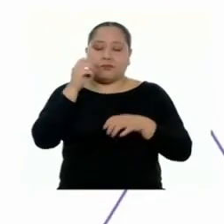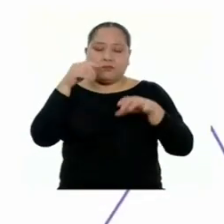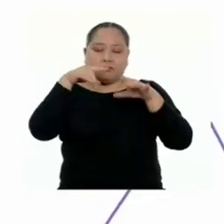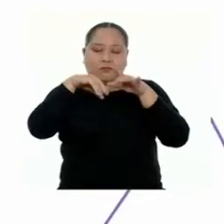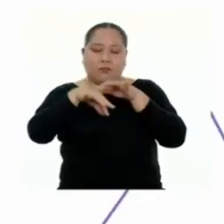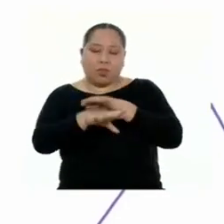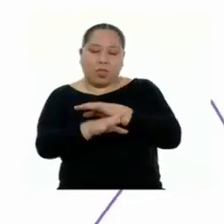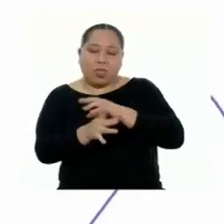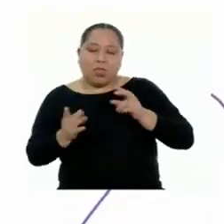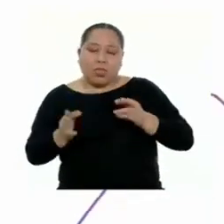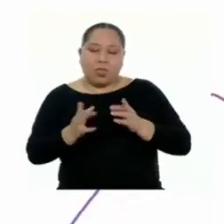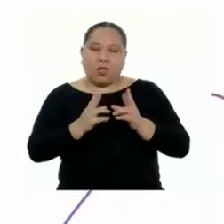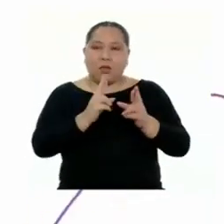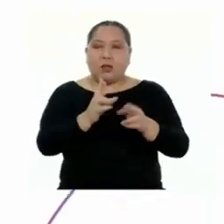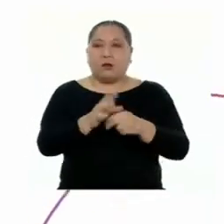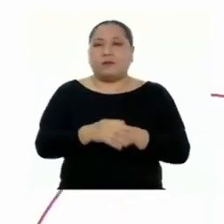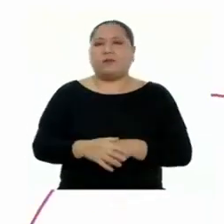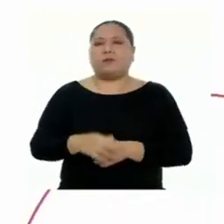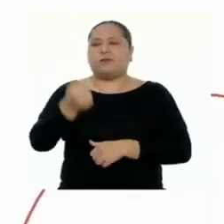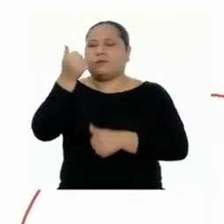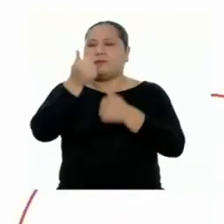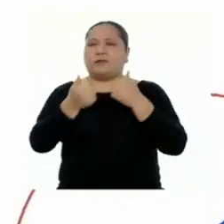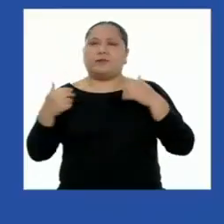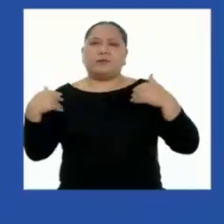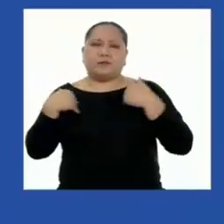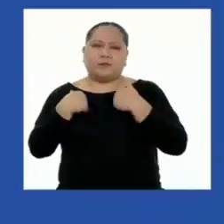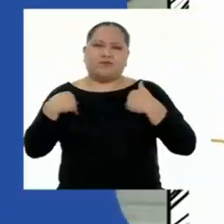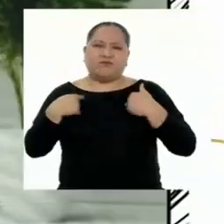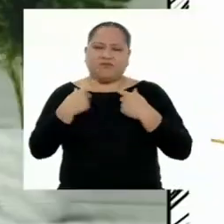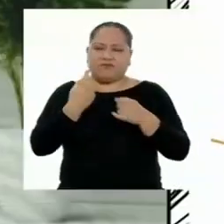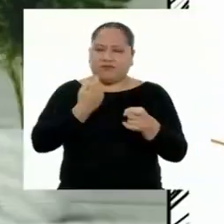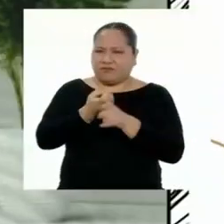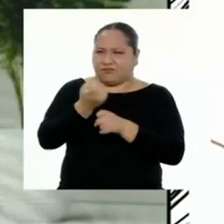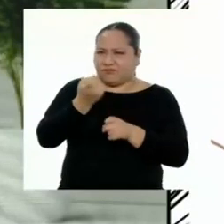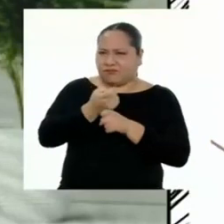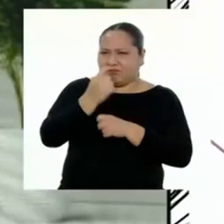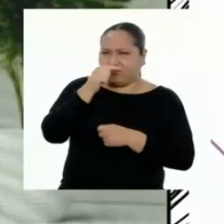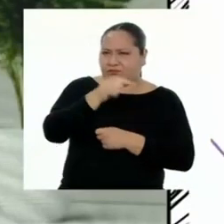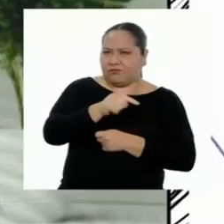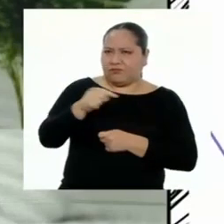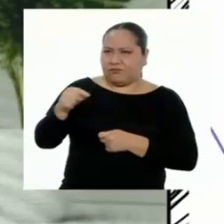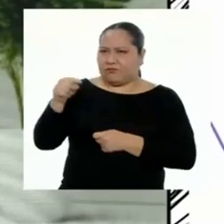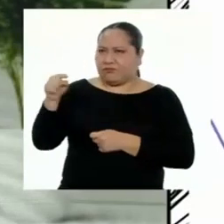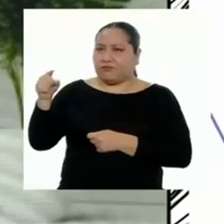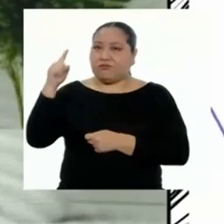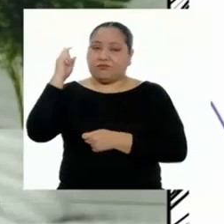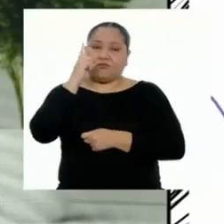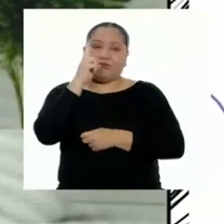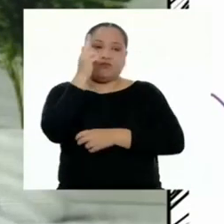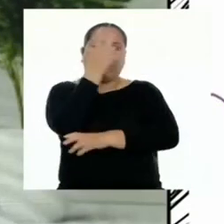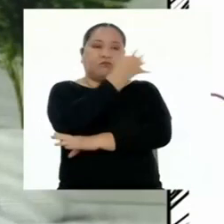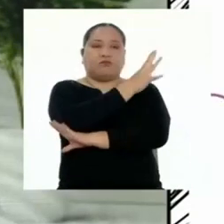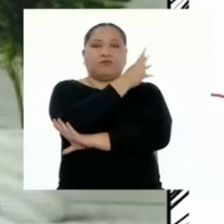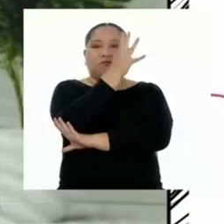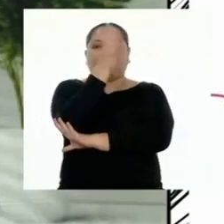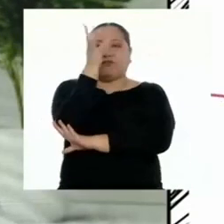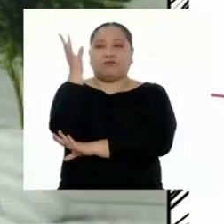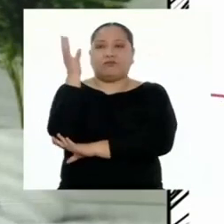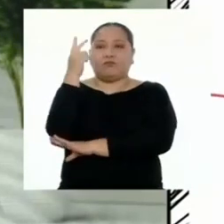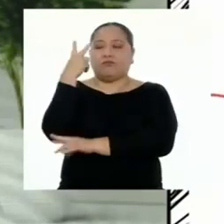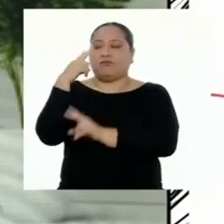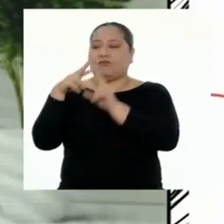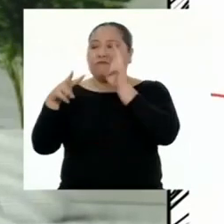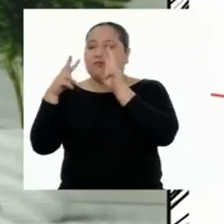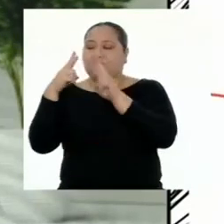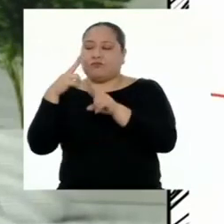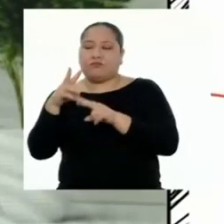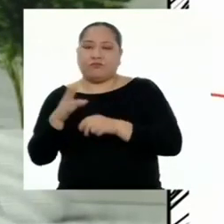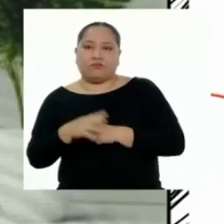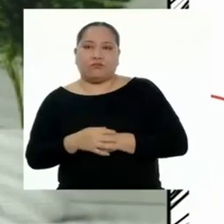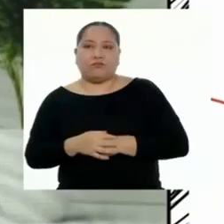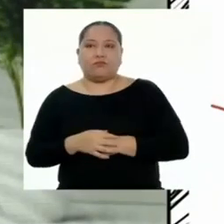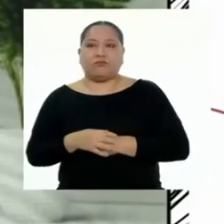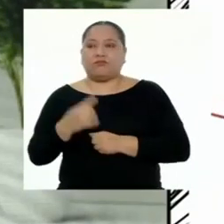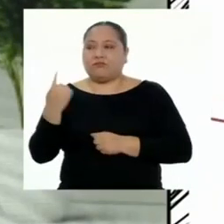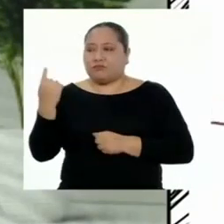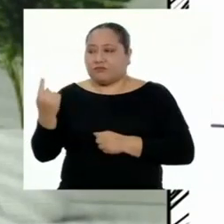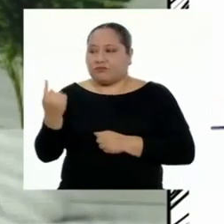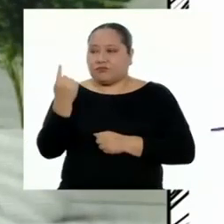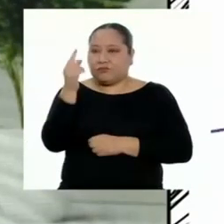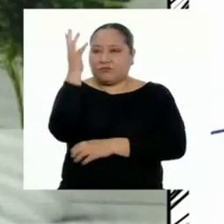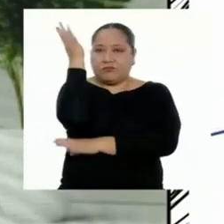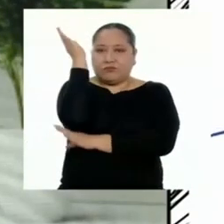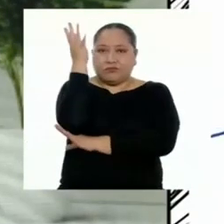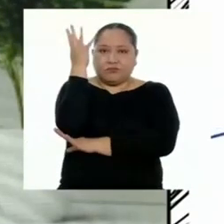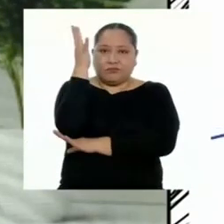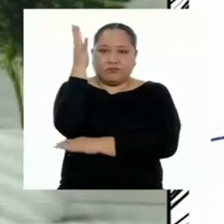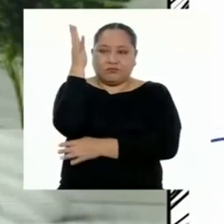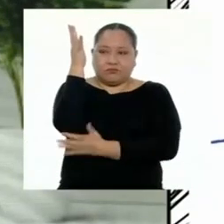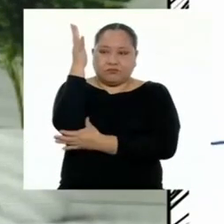especies biológicas se veían afectadas en estos ecosistemas? Si hablamos de los bosques de la Amazonía, debemos reconocer que cada